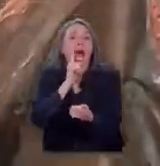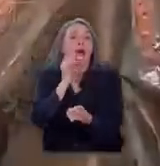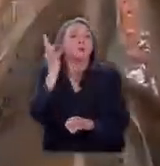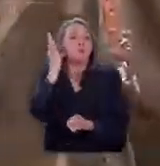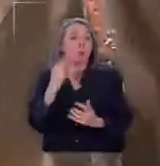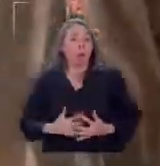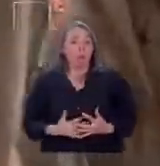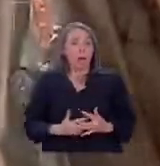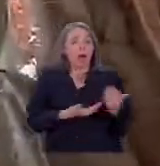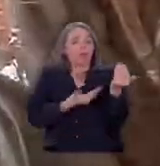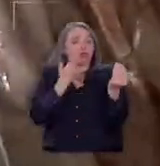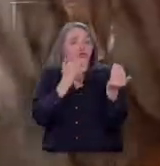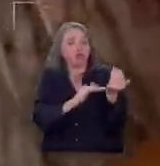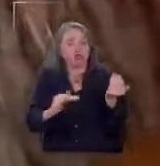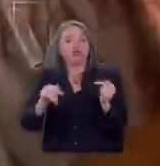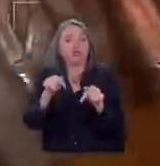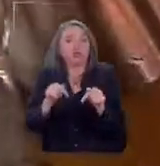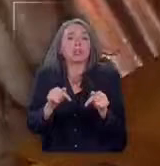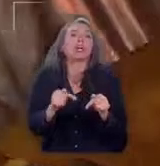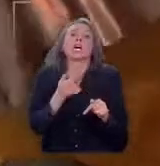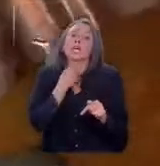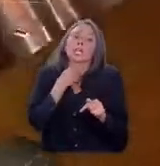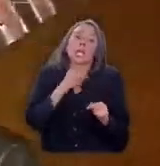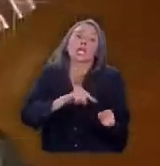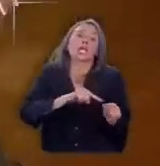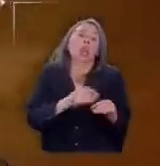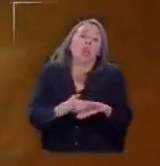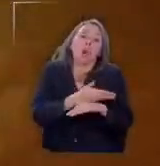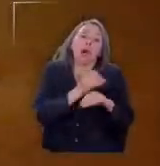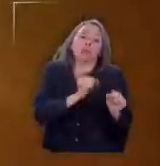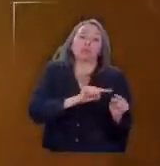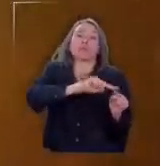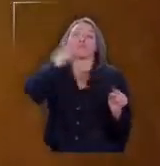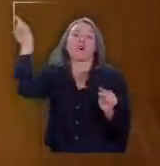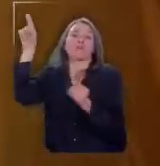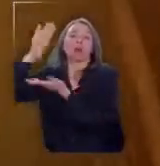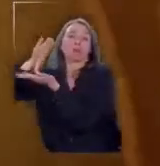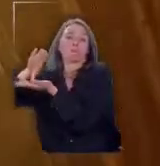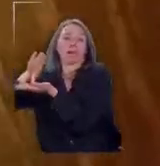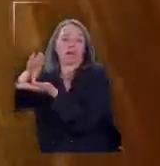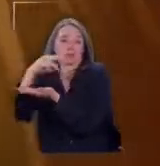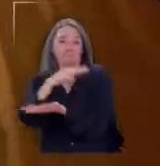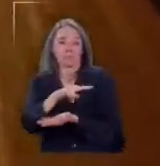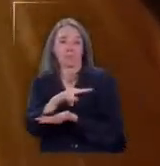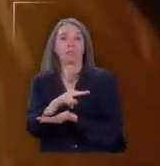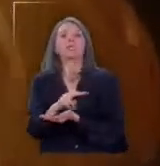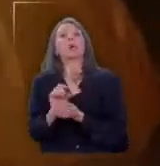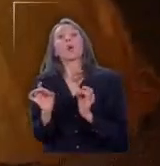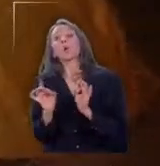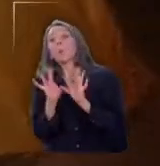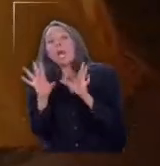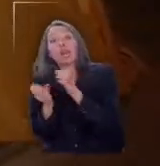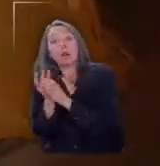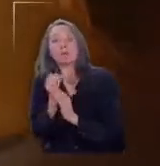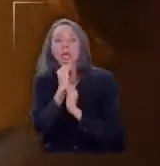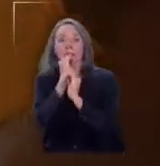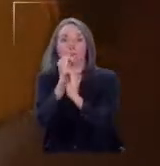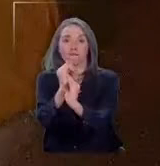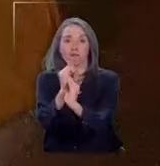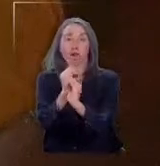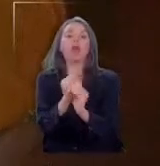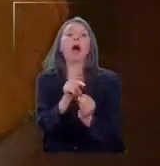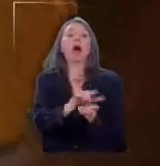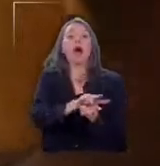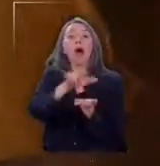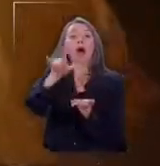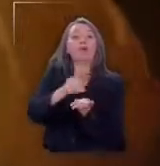embarazadas en este lugar y buscan retar lo antes posible De todas formas los mantendremos al tanto ante cualquier novedad sobre este